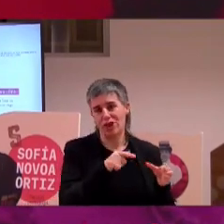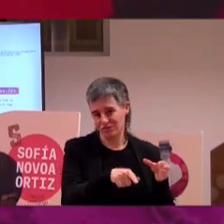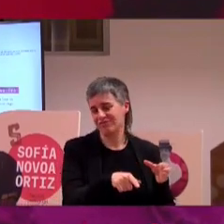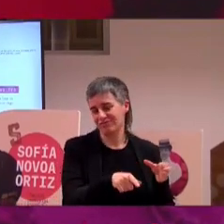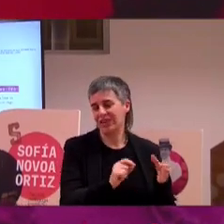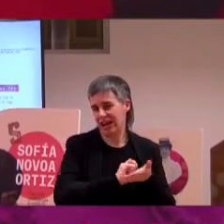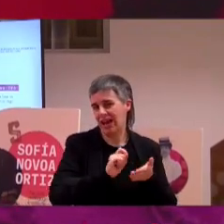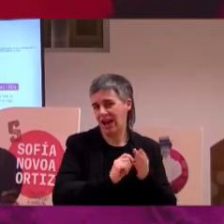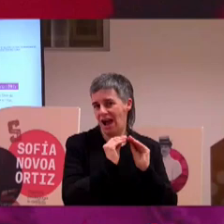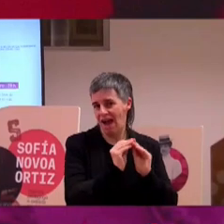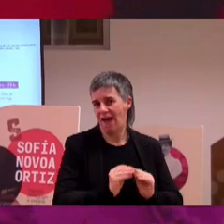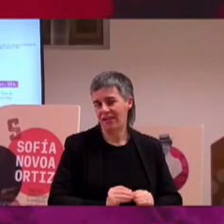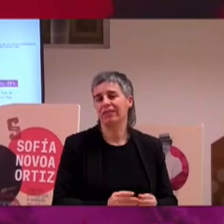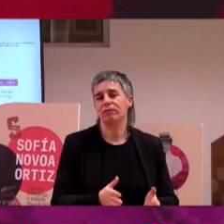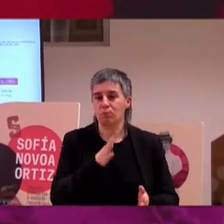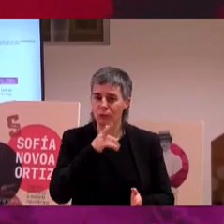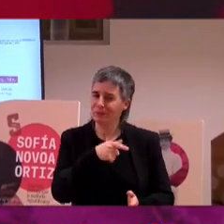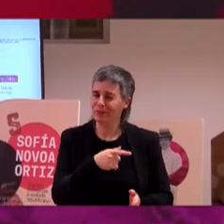Porque él lo di en algún momento e tal.